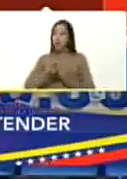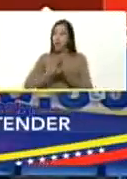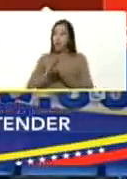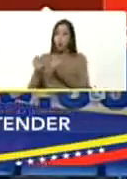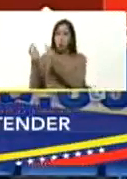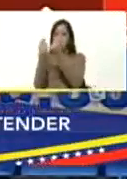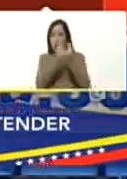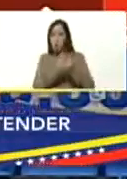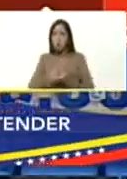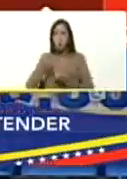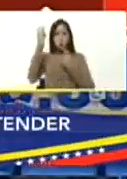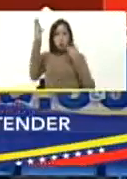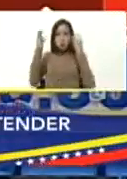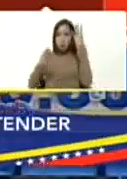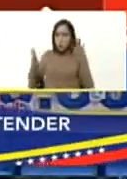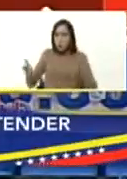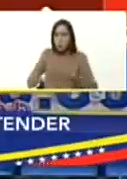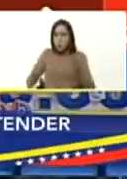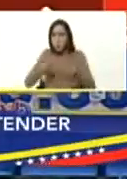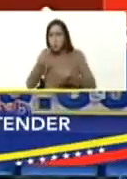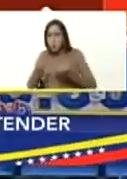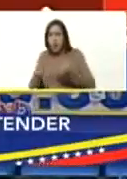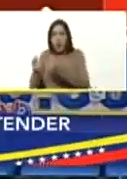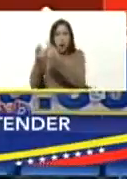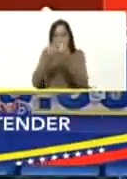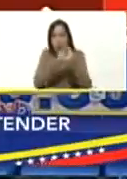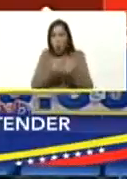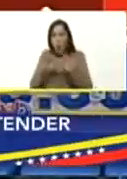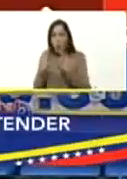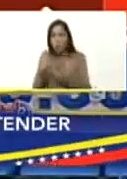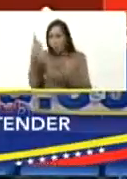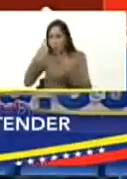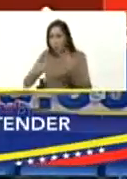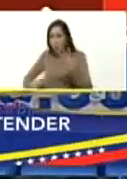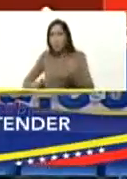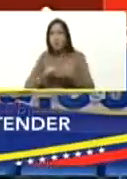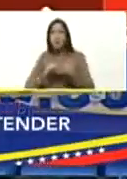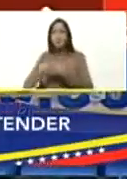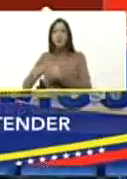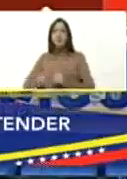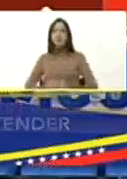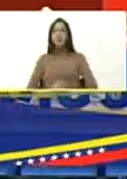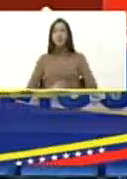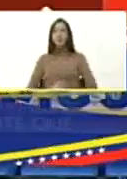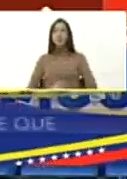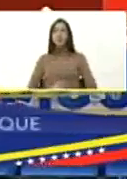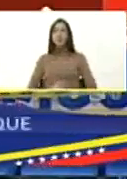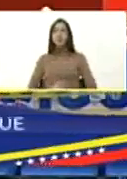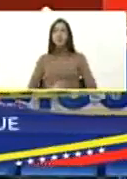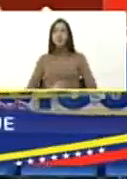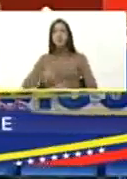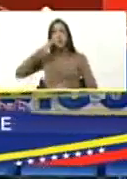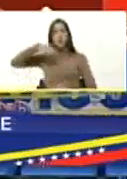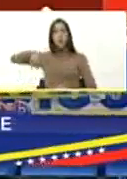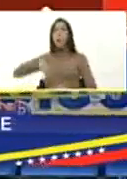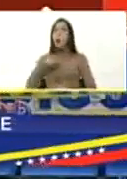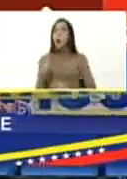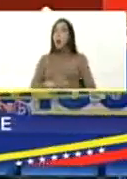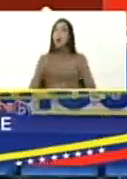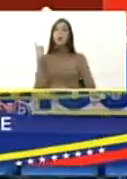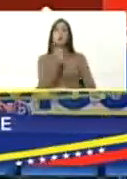económico, iniciativas, emprendimientos económicos, familiares, comunitarios. El poder popular para el